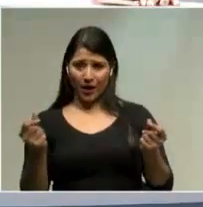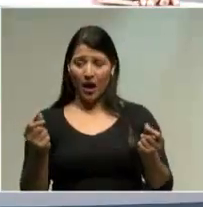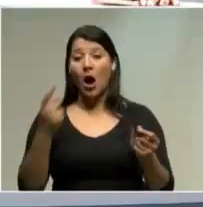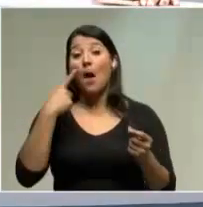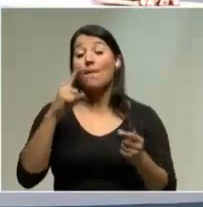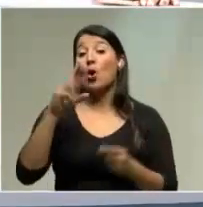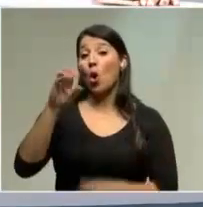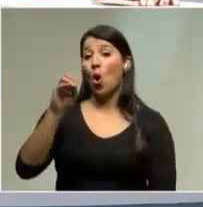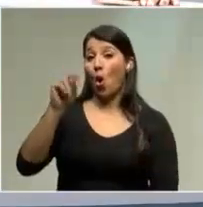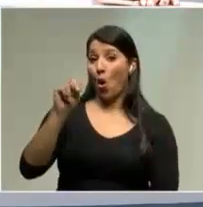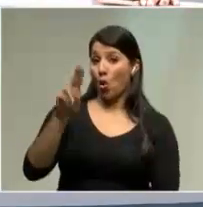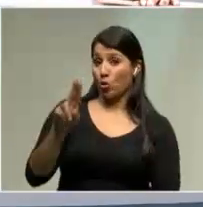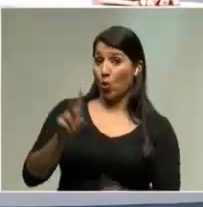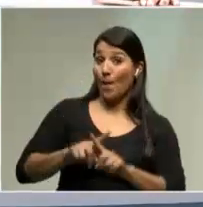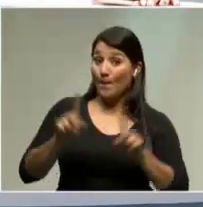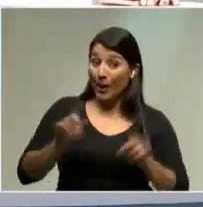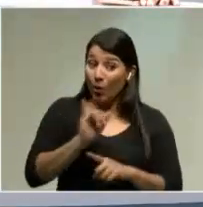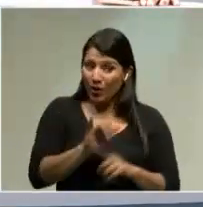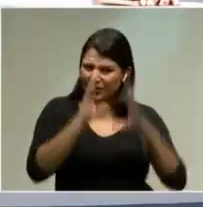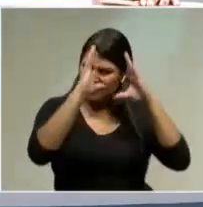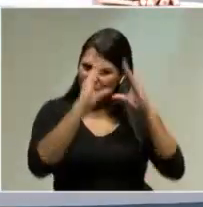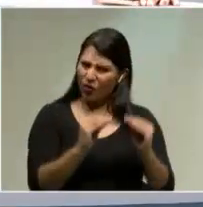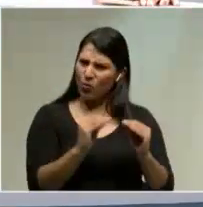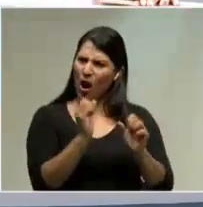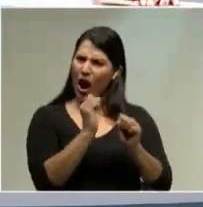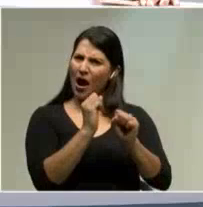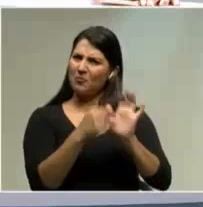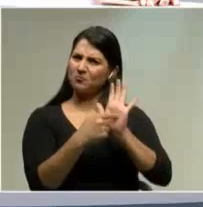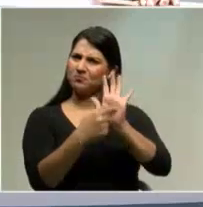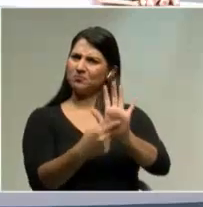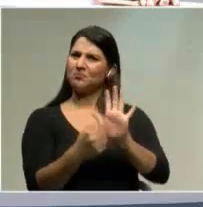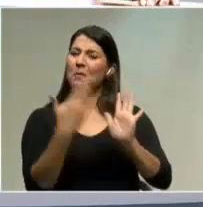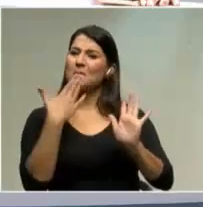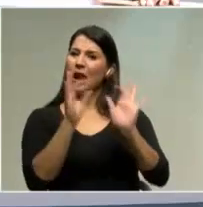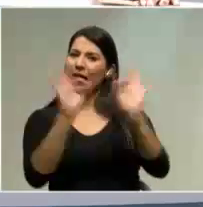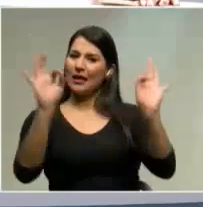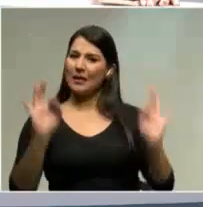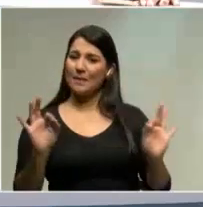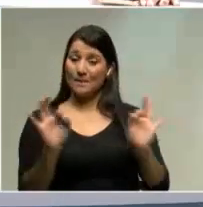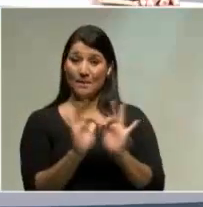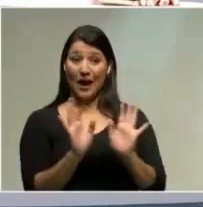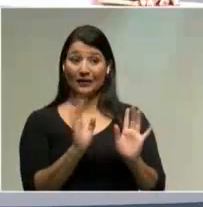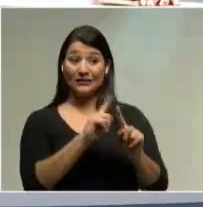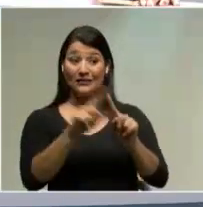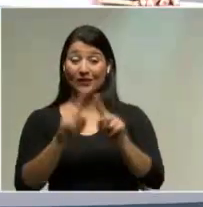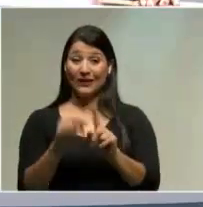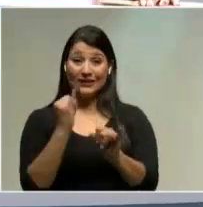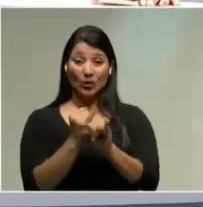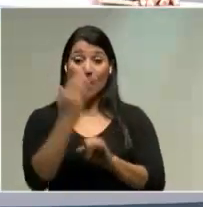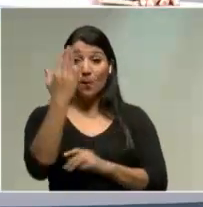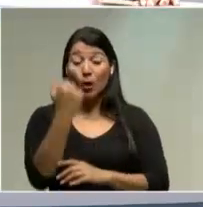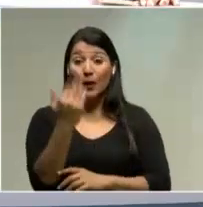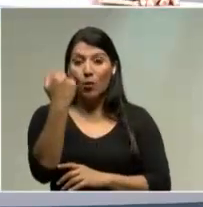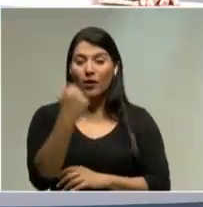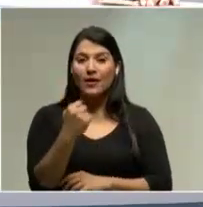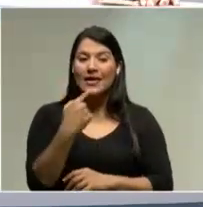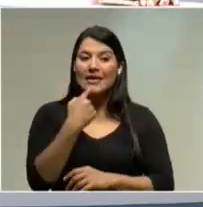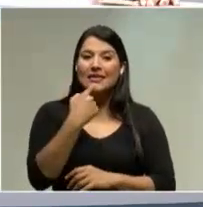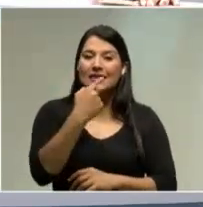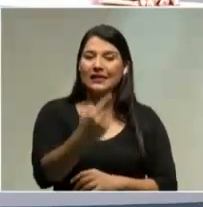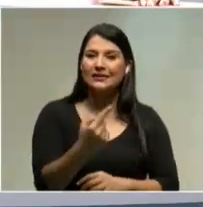parte de la ONU. Sin embargo, estos datos dejan muy mal parados a las diferentes instituciones, porque estamos hablando que está habiendo